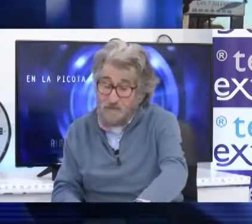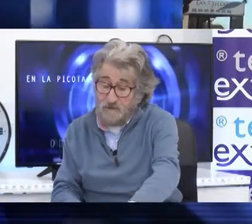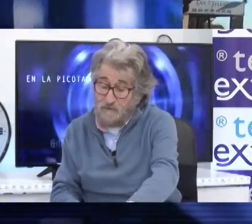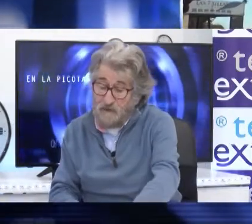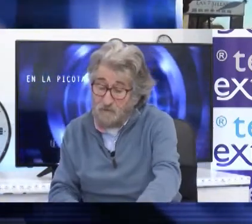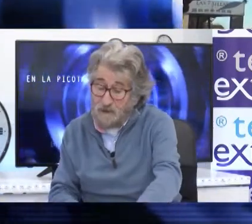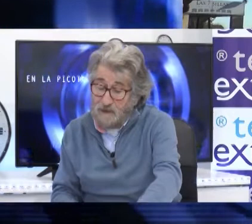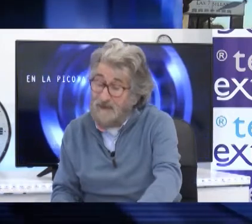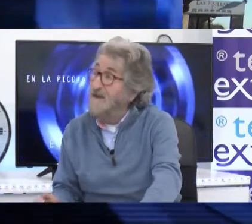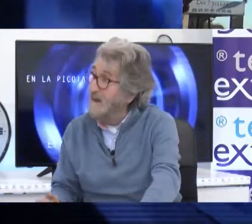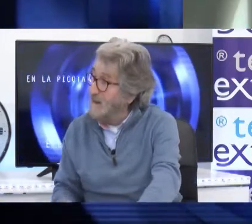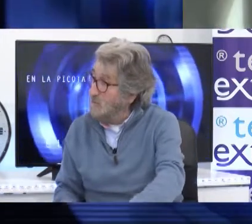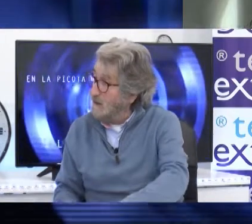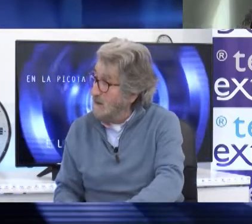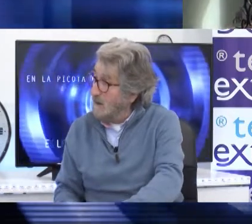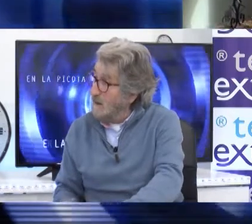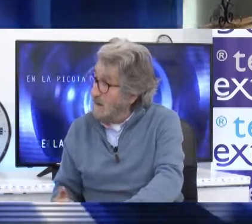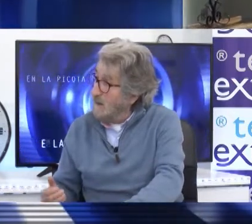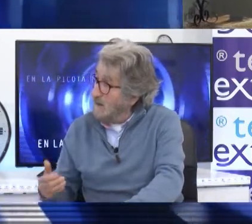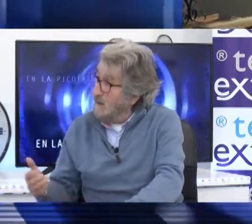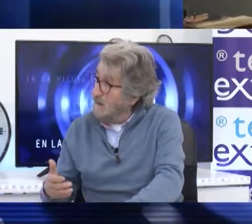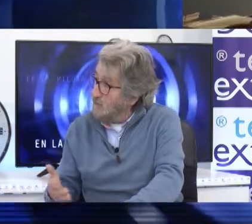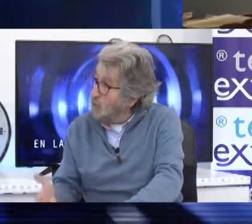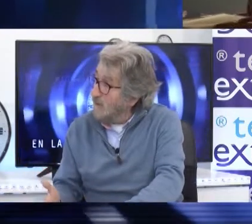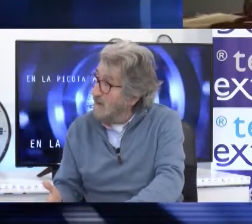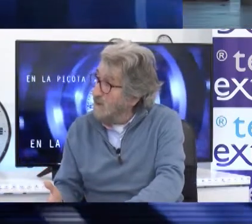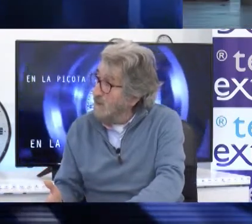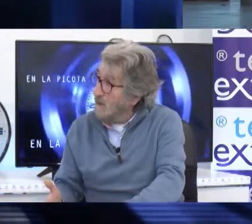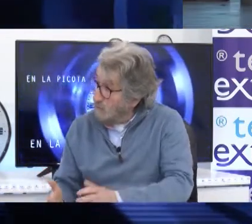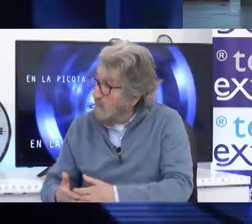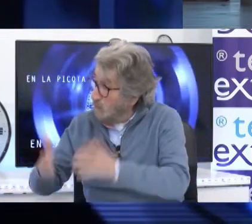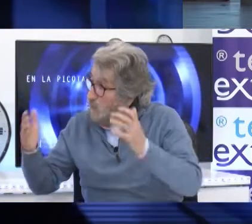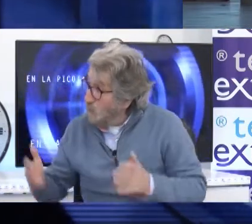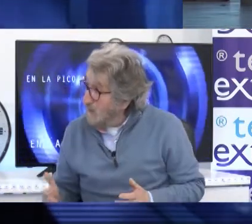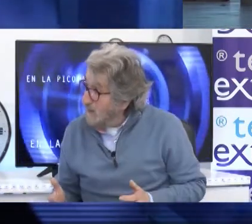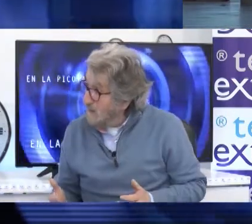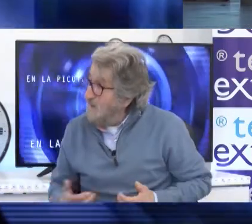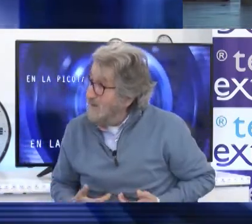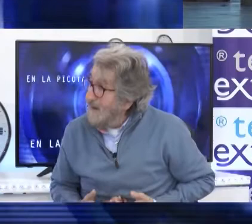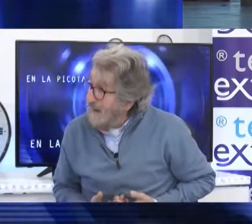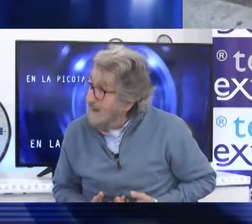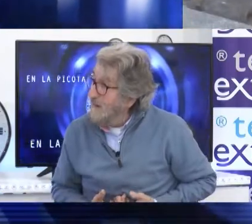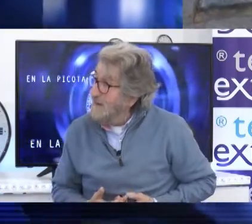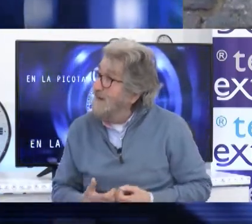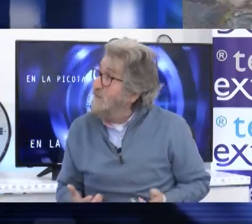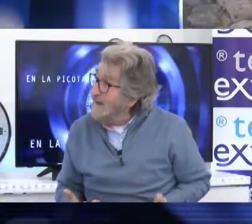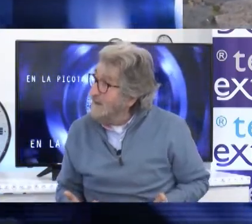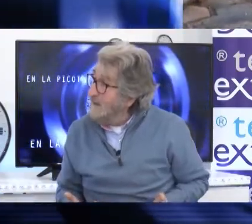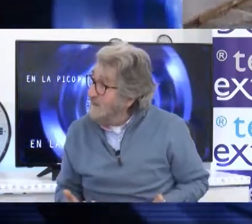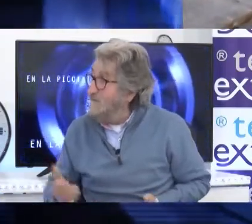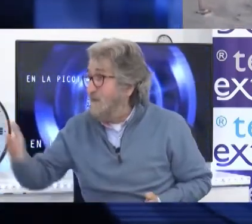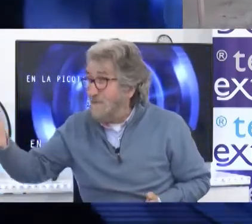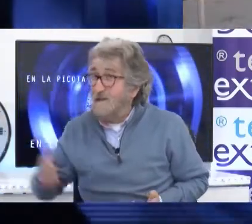de la diócesis española, del vicariato con Diocleciano durante un montón de años, capital real de la